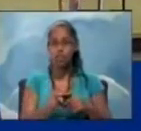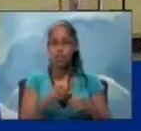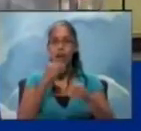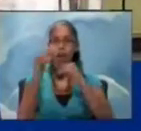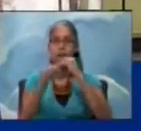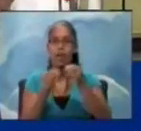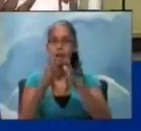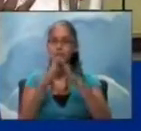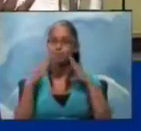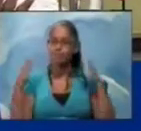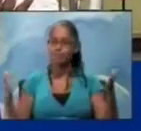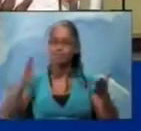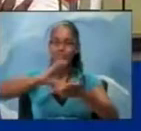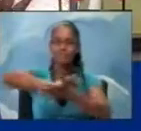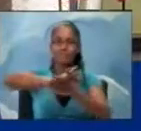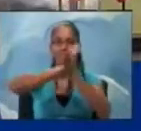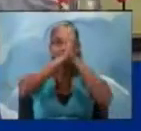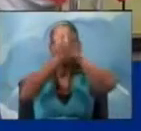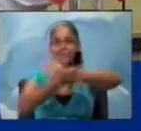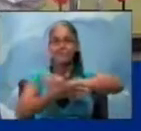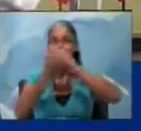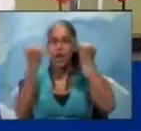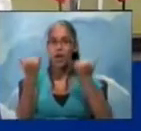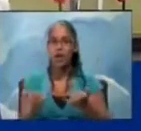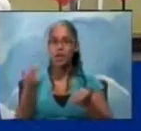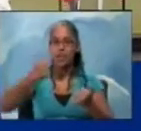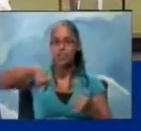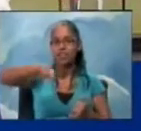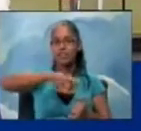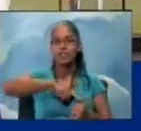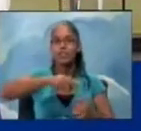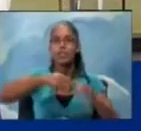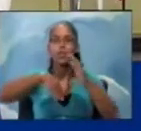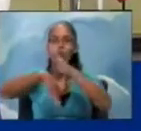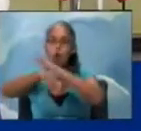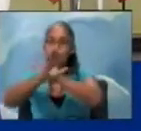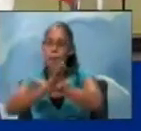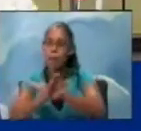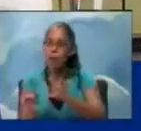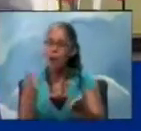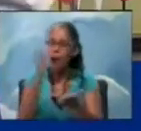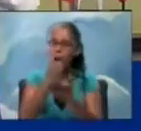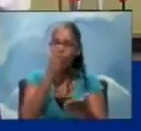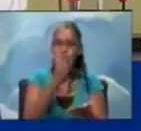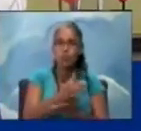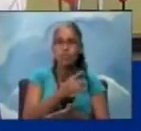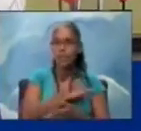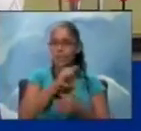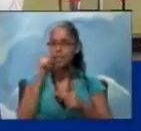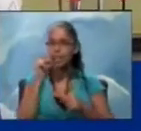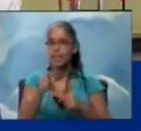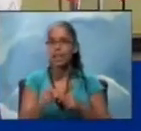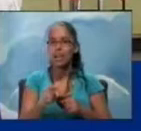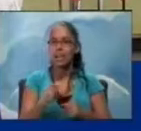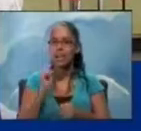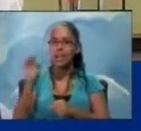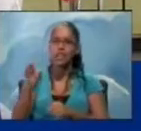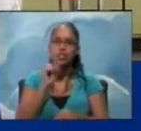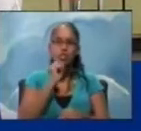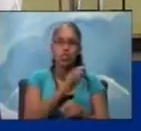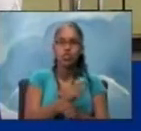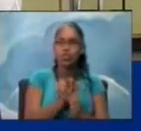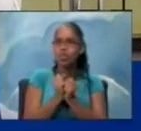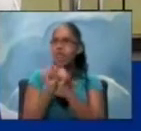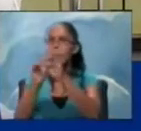un gran desastre. Ahora nosotros lo vamos a acusar de que él soltó las